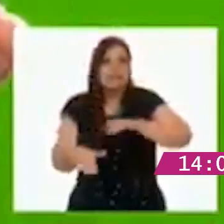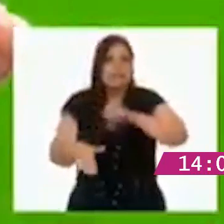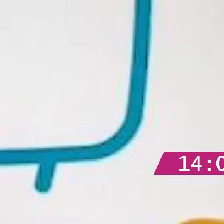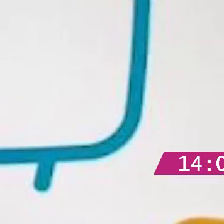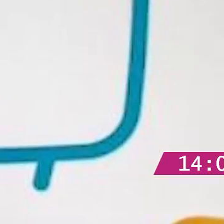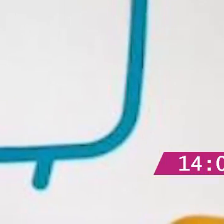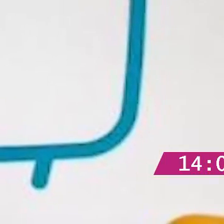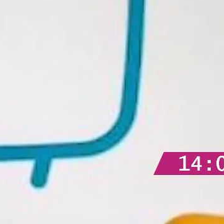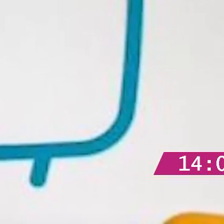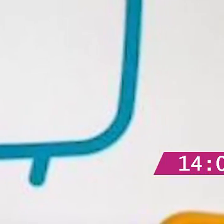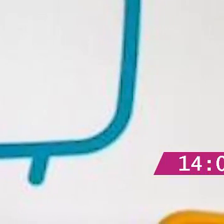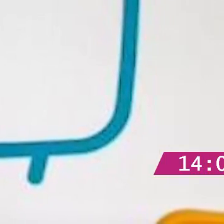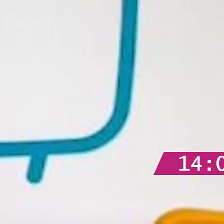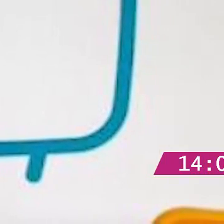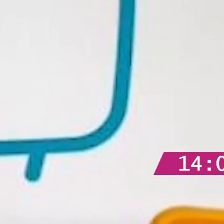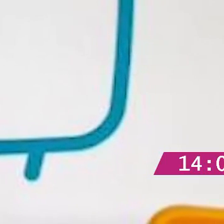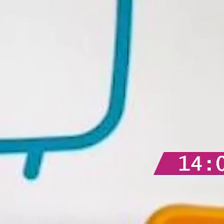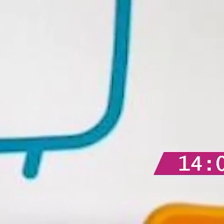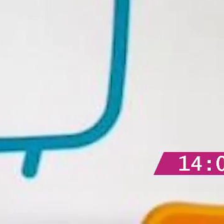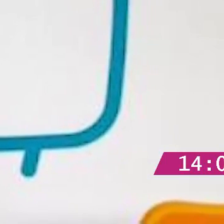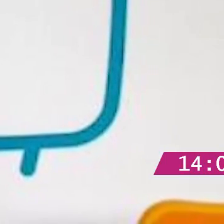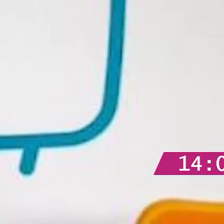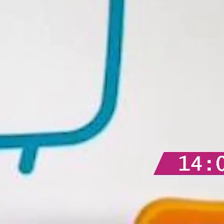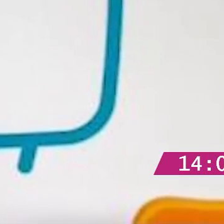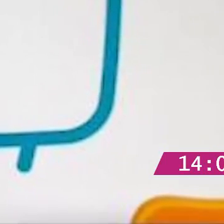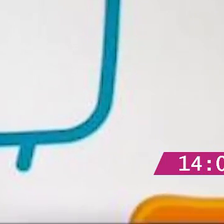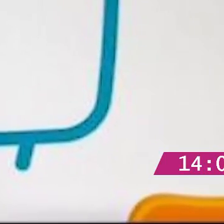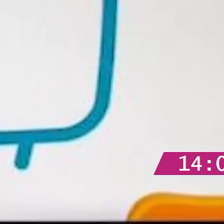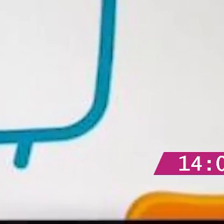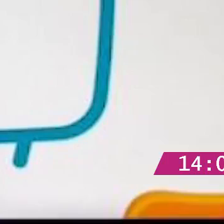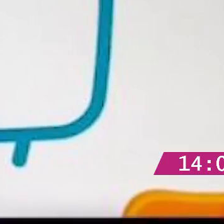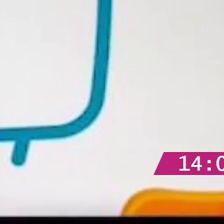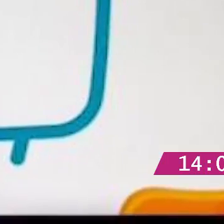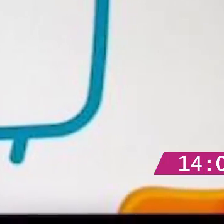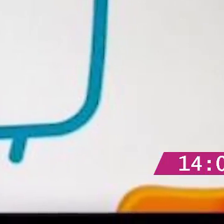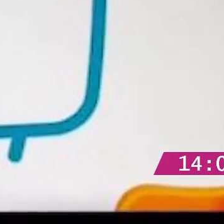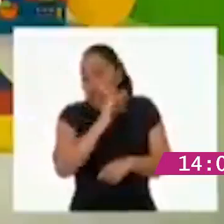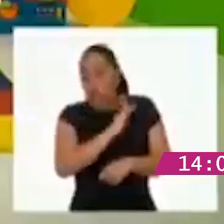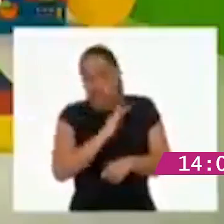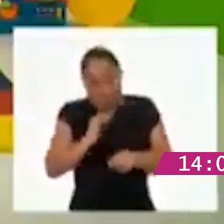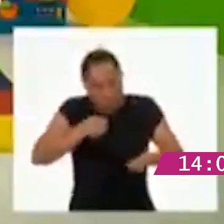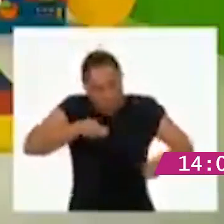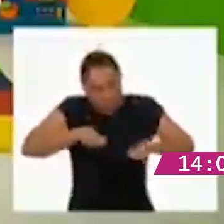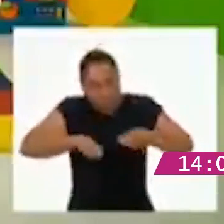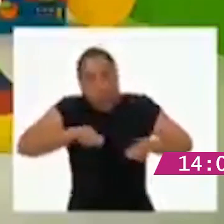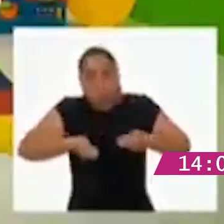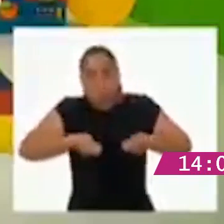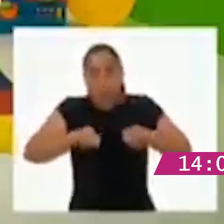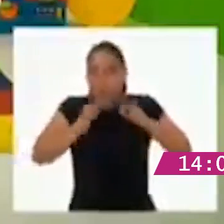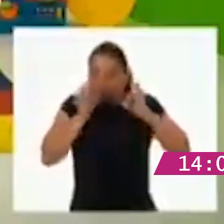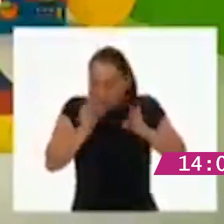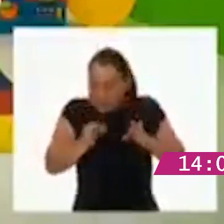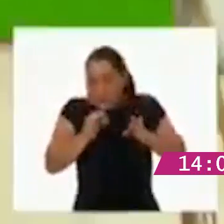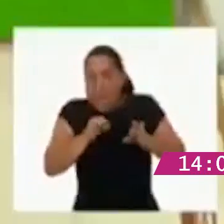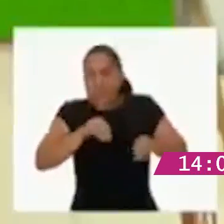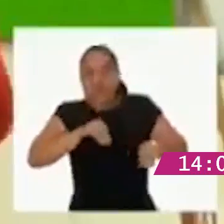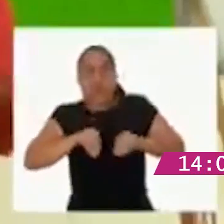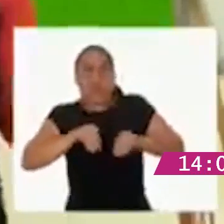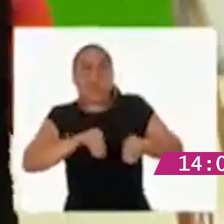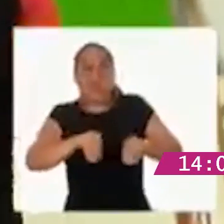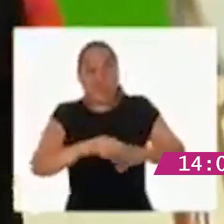programa Aprende en Casa 2 se promocionó y prometió como un modelo eficaz para la educación de niños y niñas. Sin